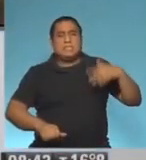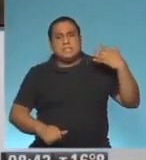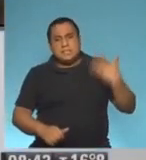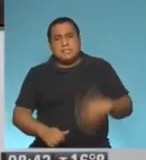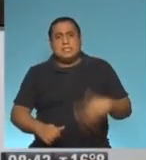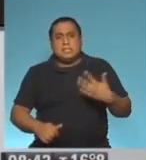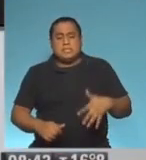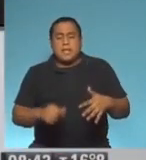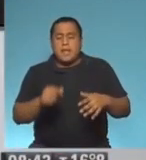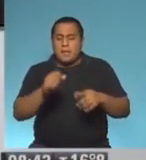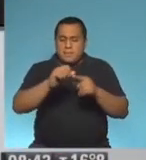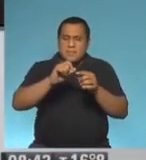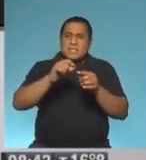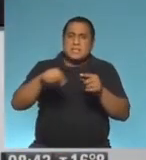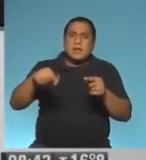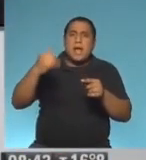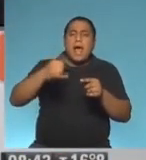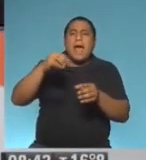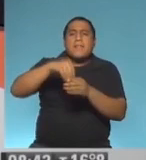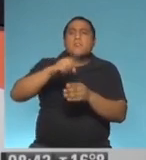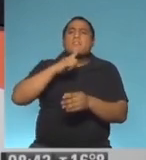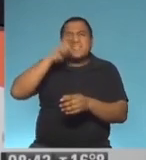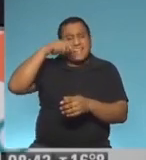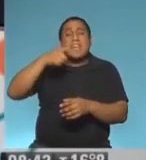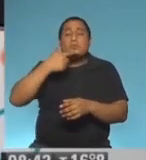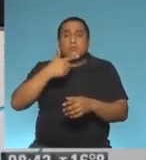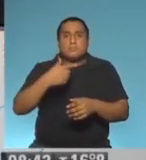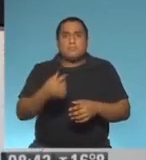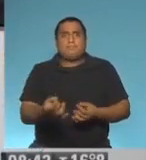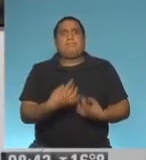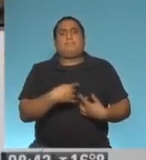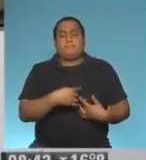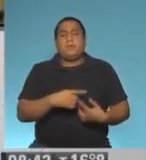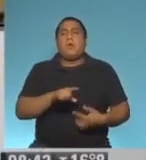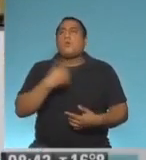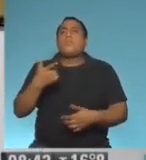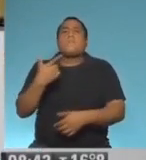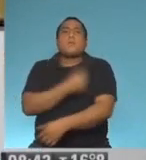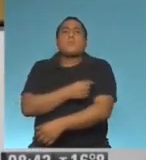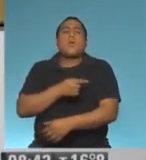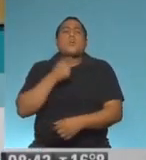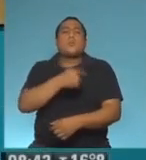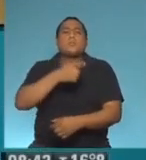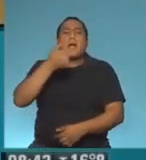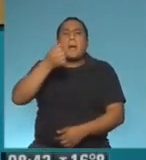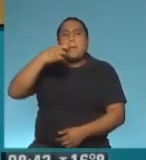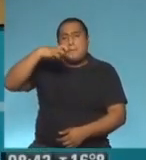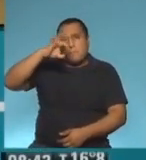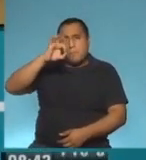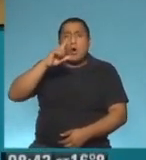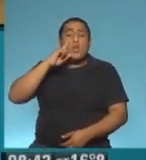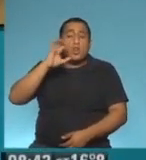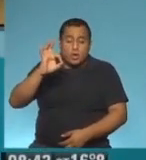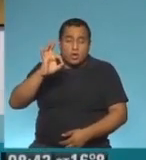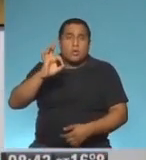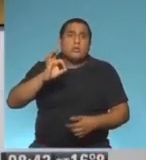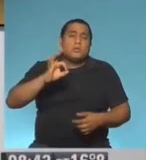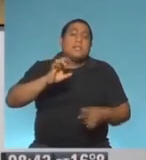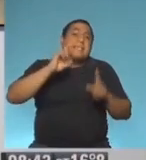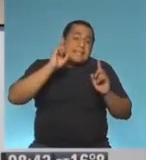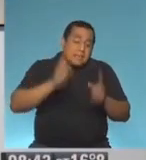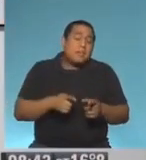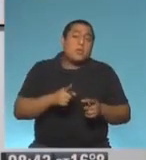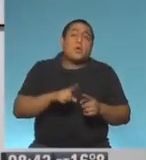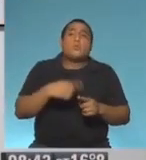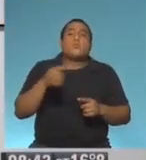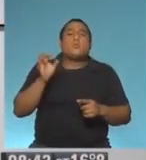que pueda tener este está nos tenés vacunas para protegerte de la poliomielitis en esa época y para un virus que produce